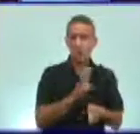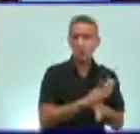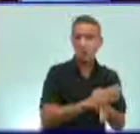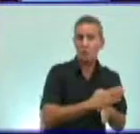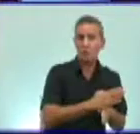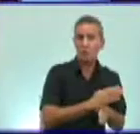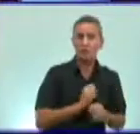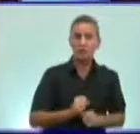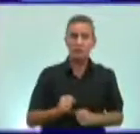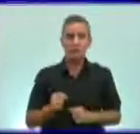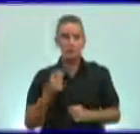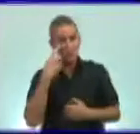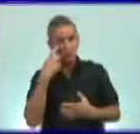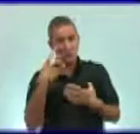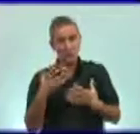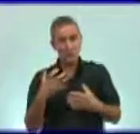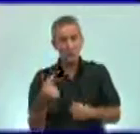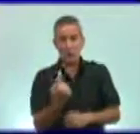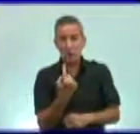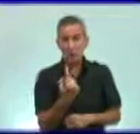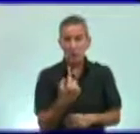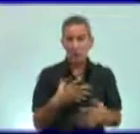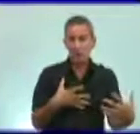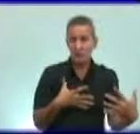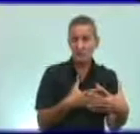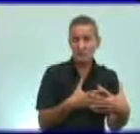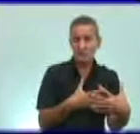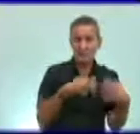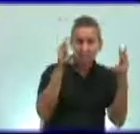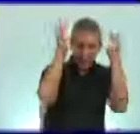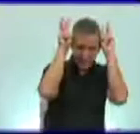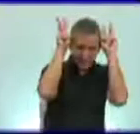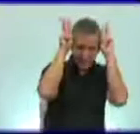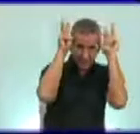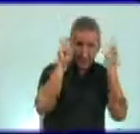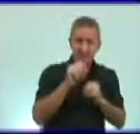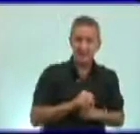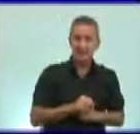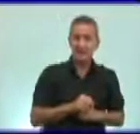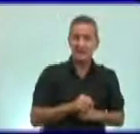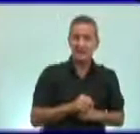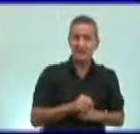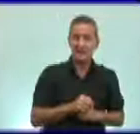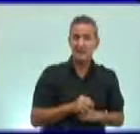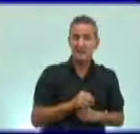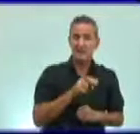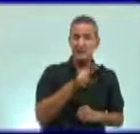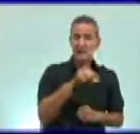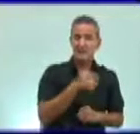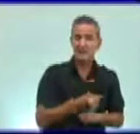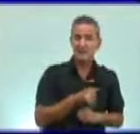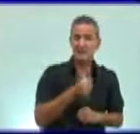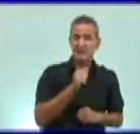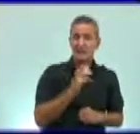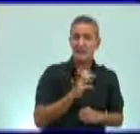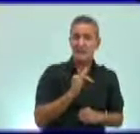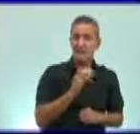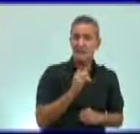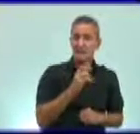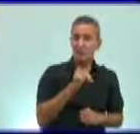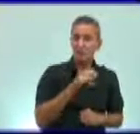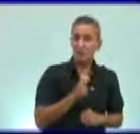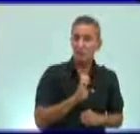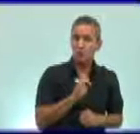diapo. Una tiene que ver con la reina de las naciones y la madre de la república. Reina de